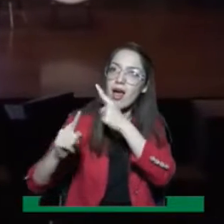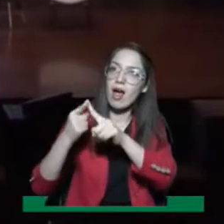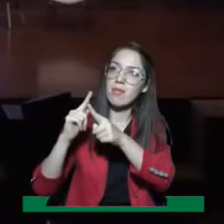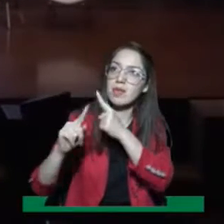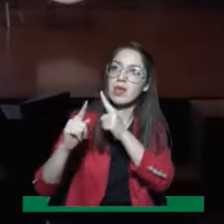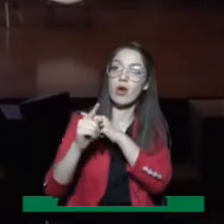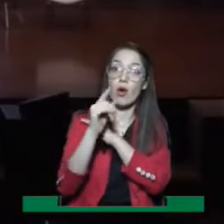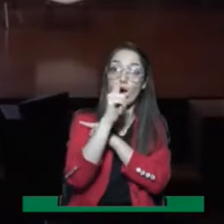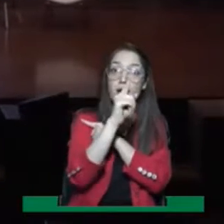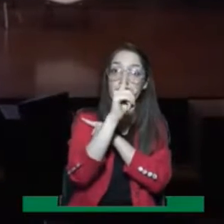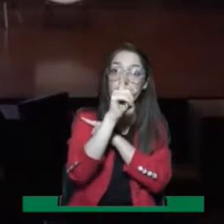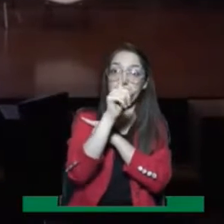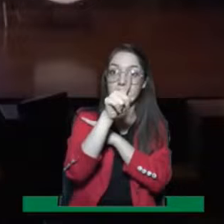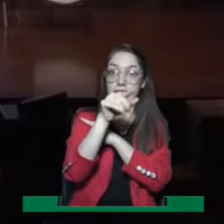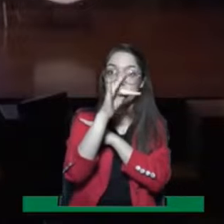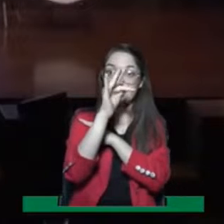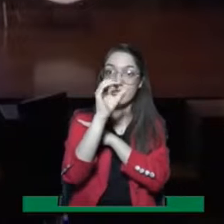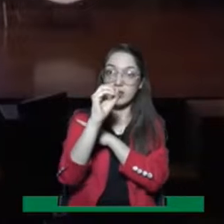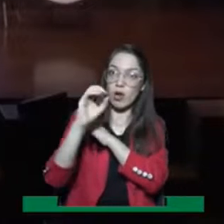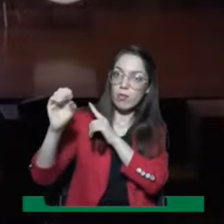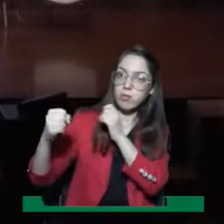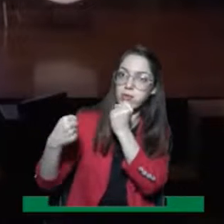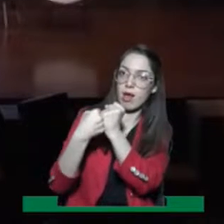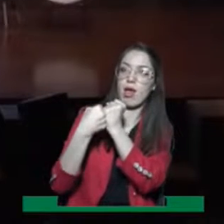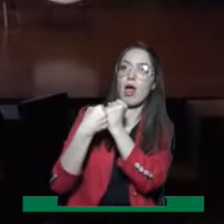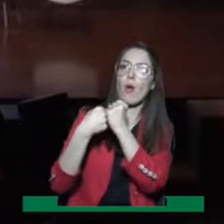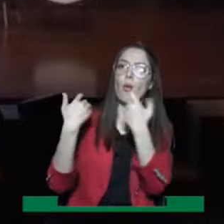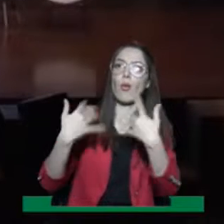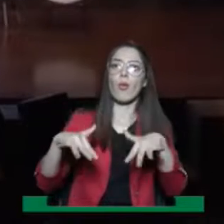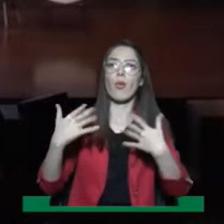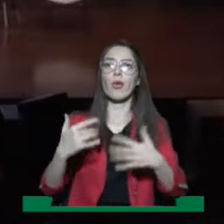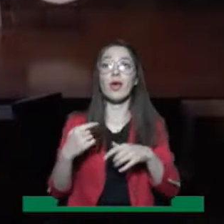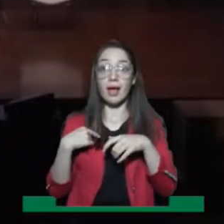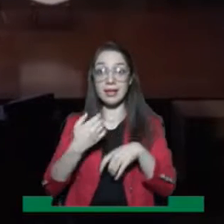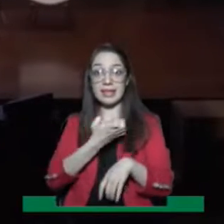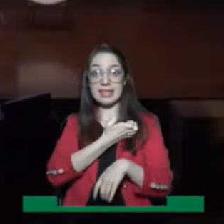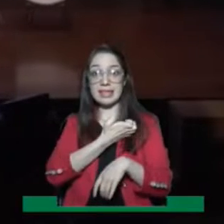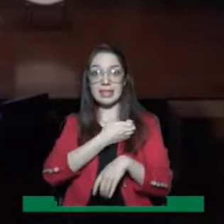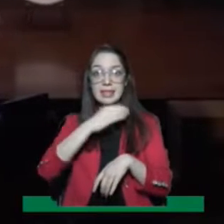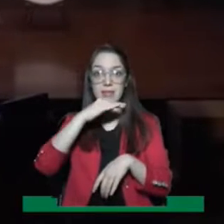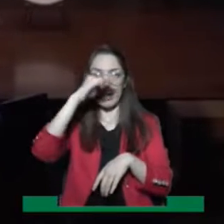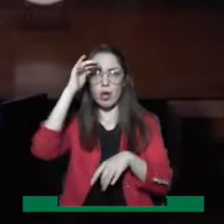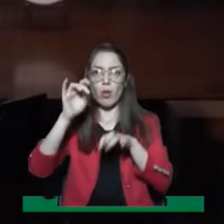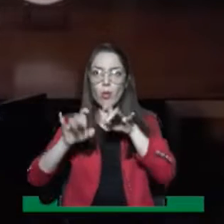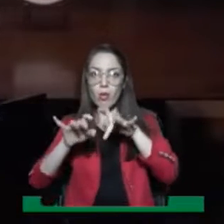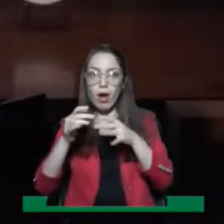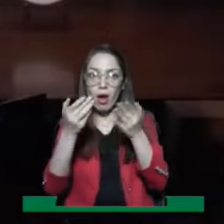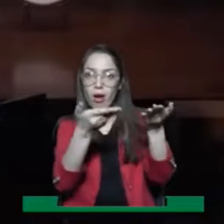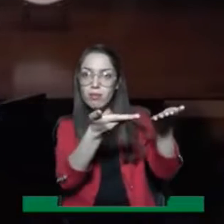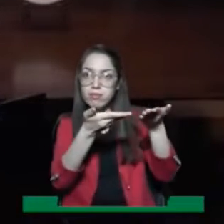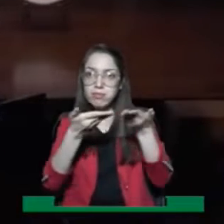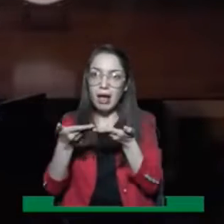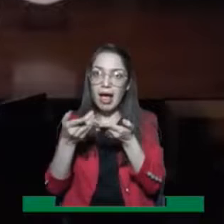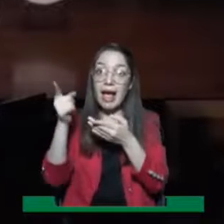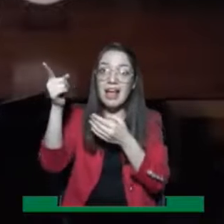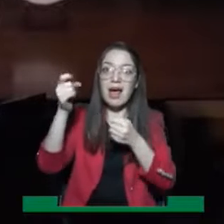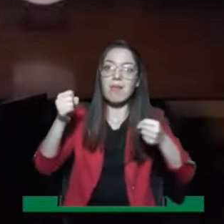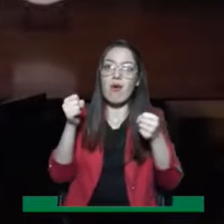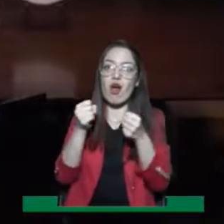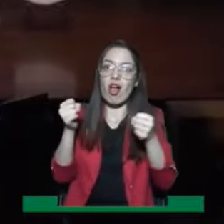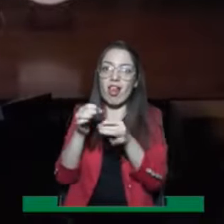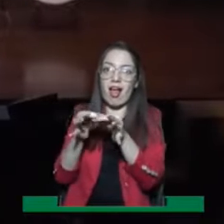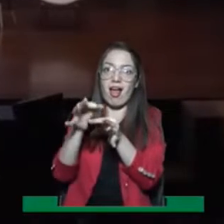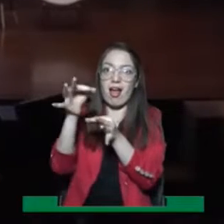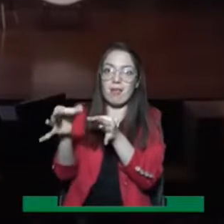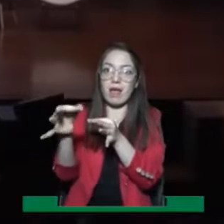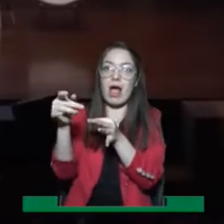ISO. De verdad que para nosotros desde la alcaldía de Medellín es muy grato poderlos tener en esta ciudad, los dos primeros que estuvieron en la capital en Bogotá,